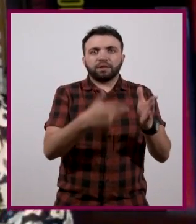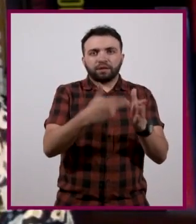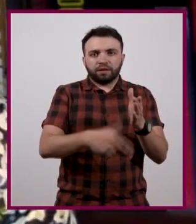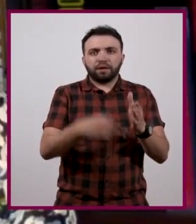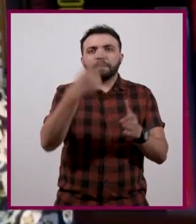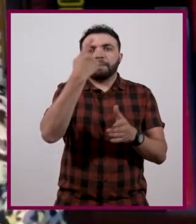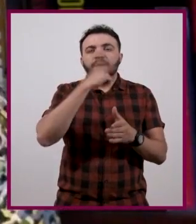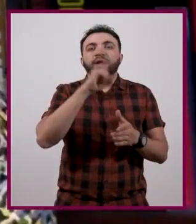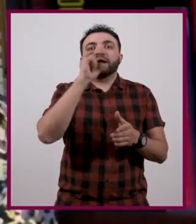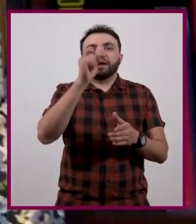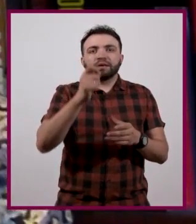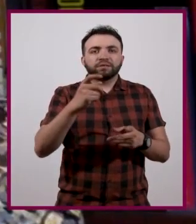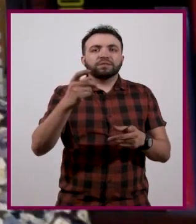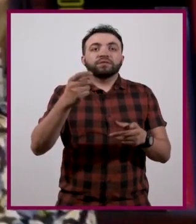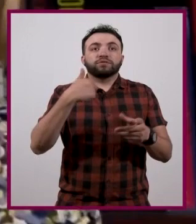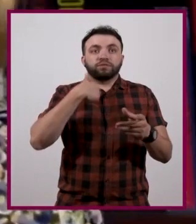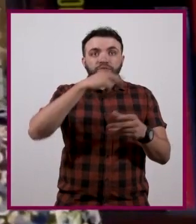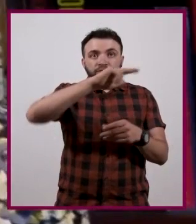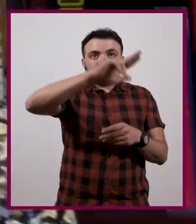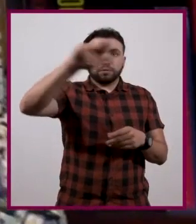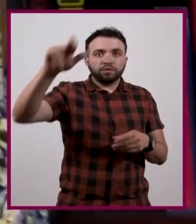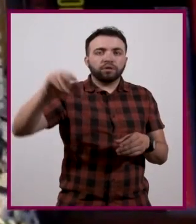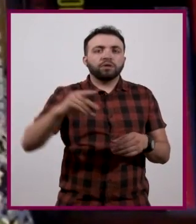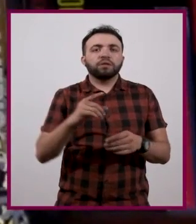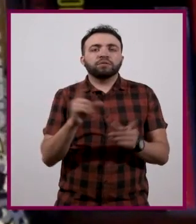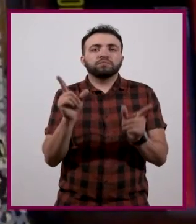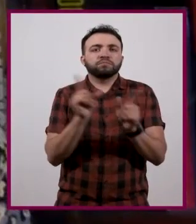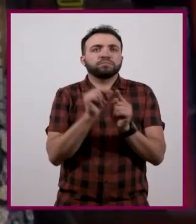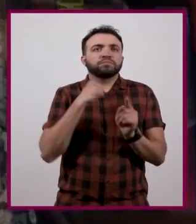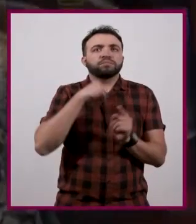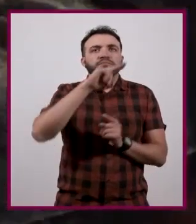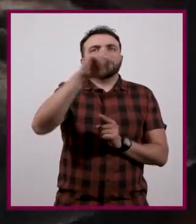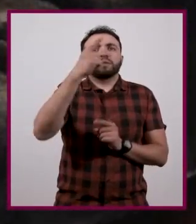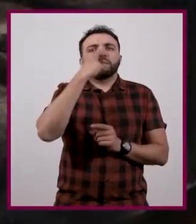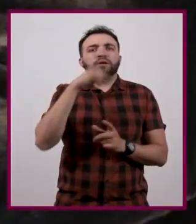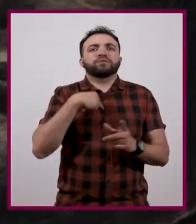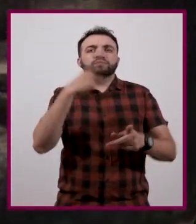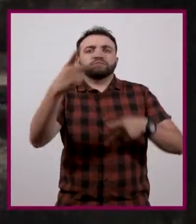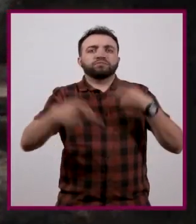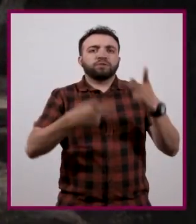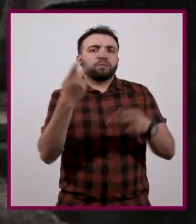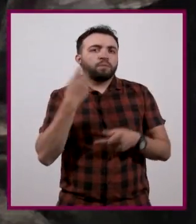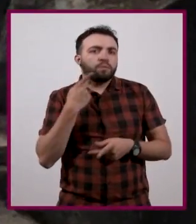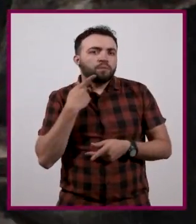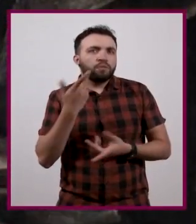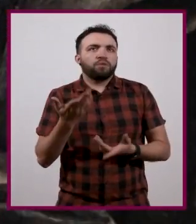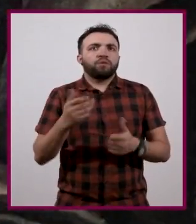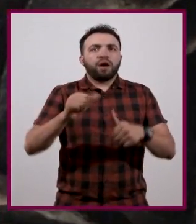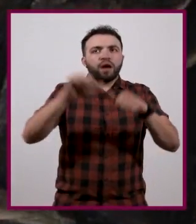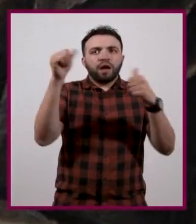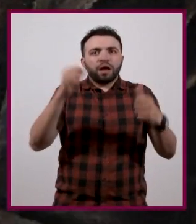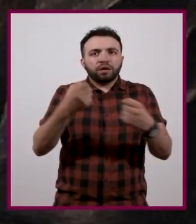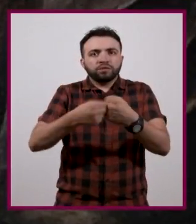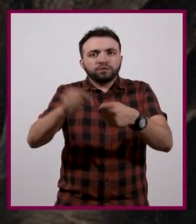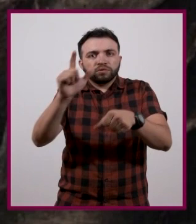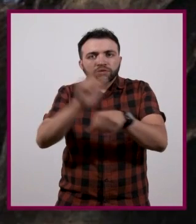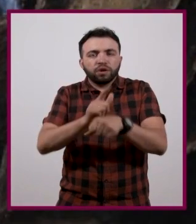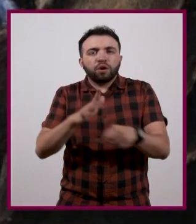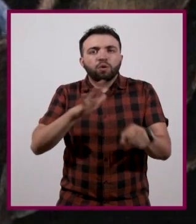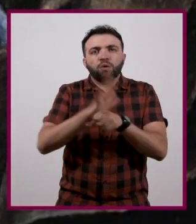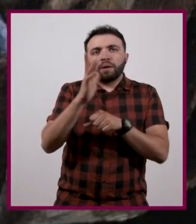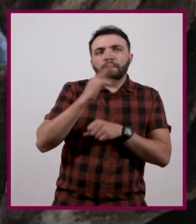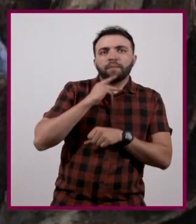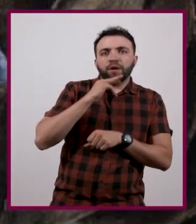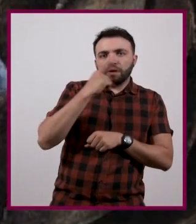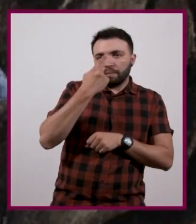para hablar de política, para hablar de la identidad nacional, del papel que tenía el arte en la sociedad, de cuál era la mejor manera